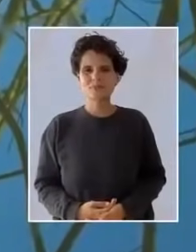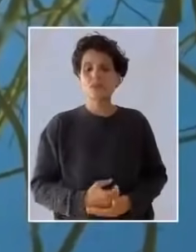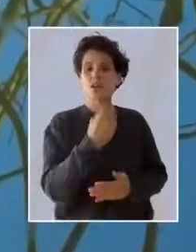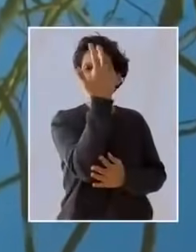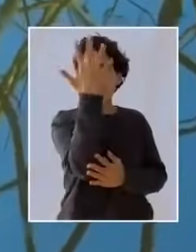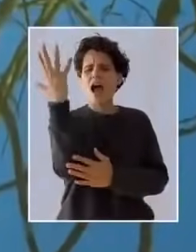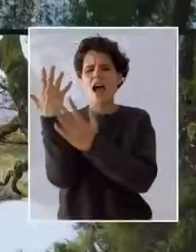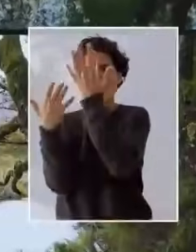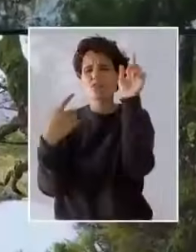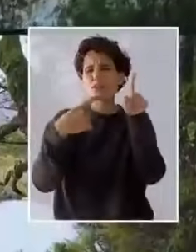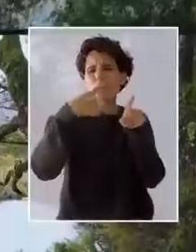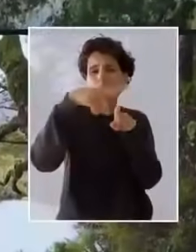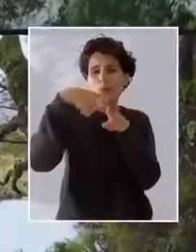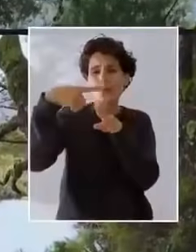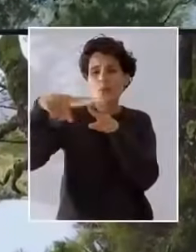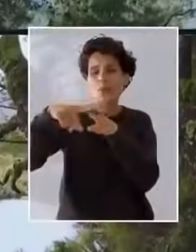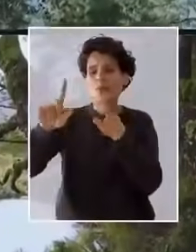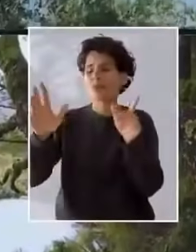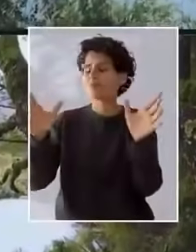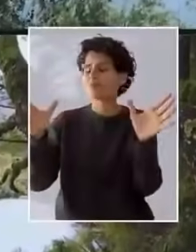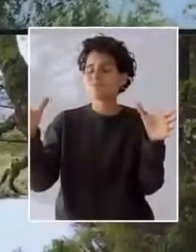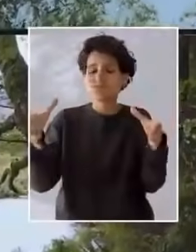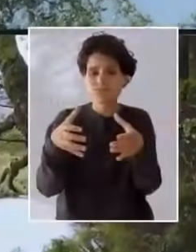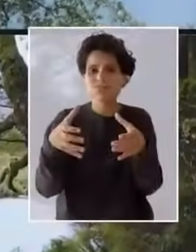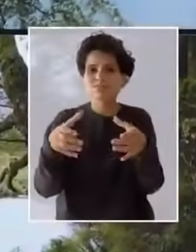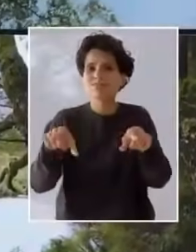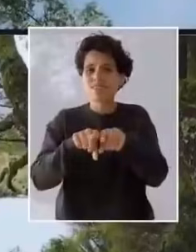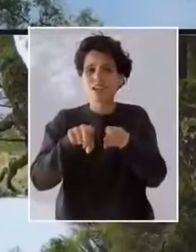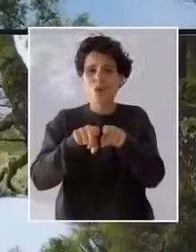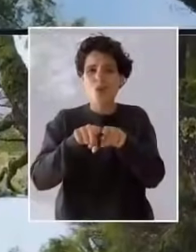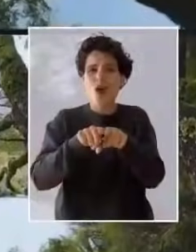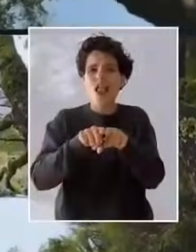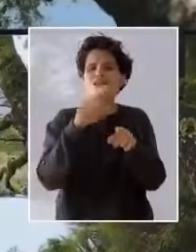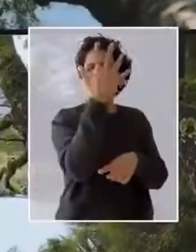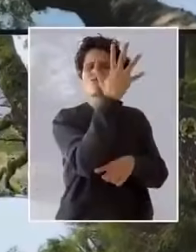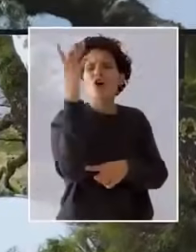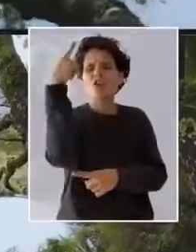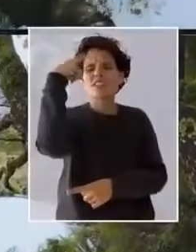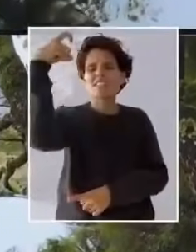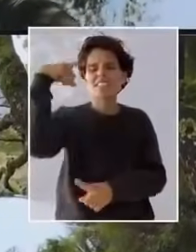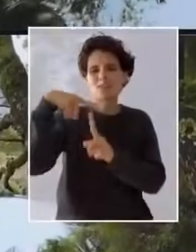Hay árboles muy distintos, pero juntos son un bosque de esperanza.